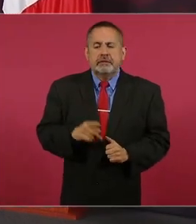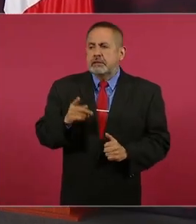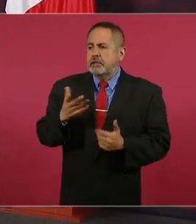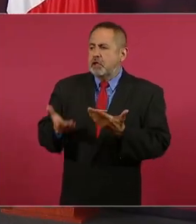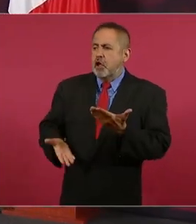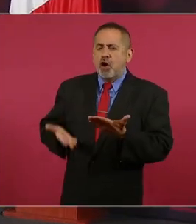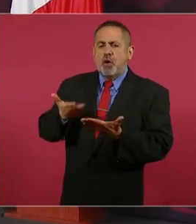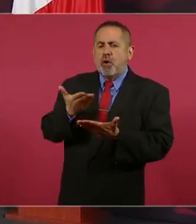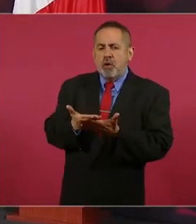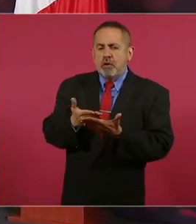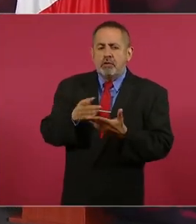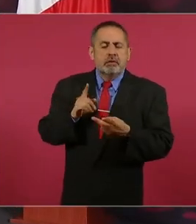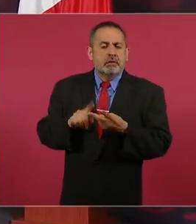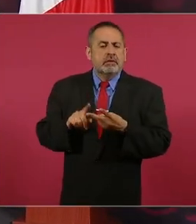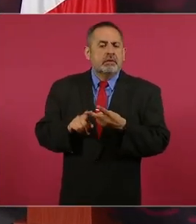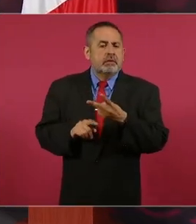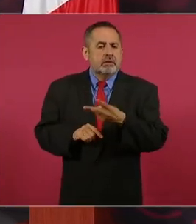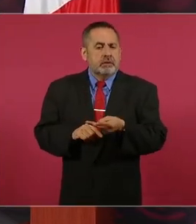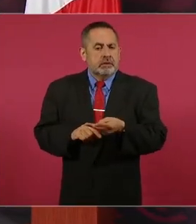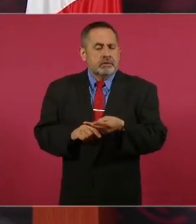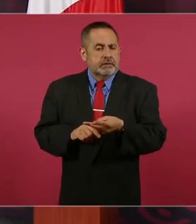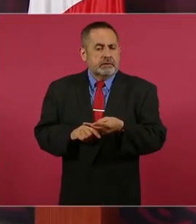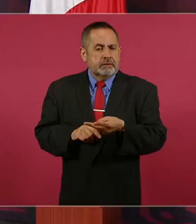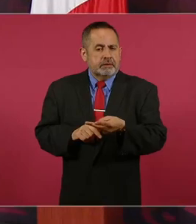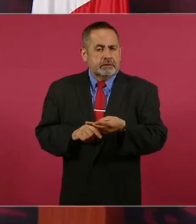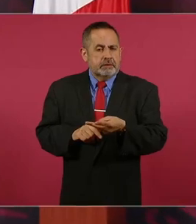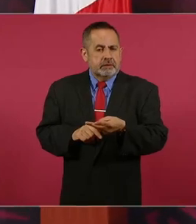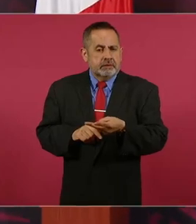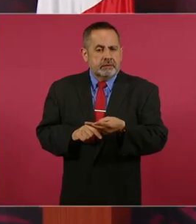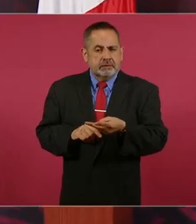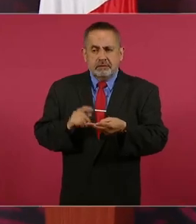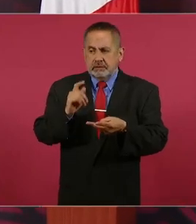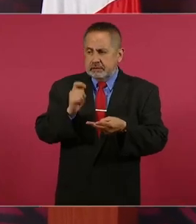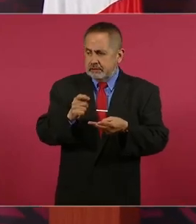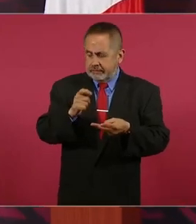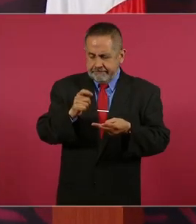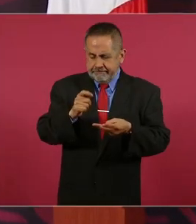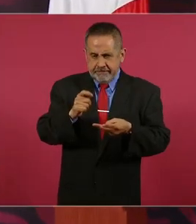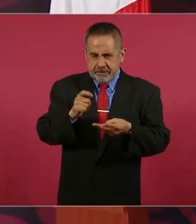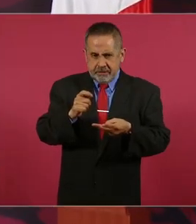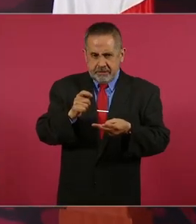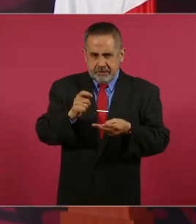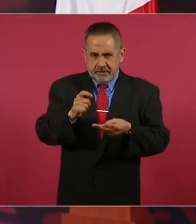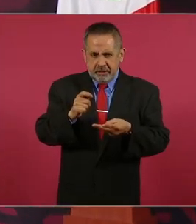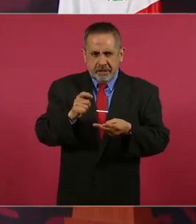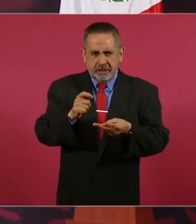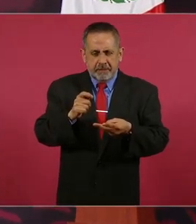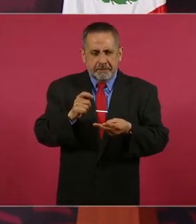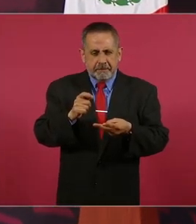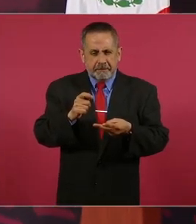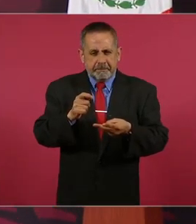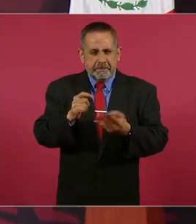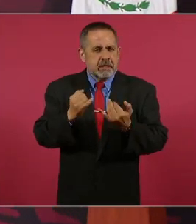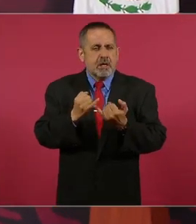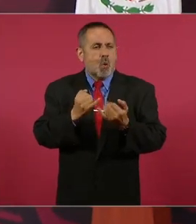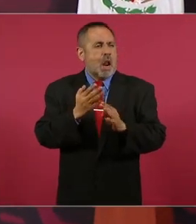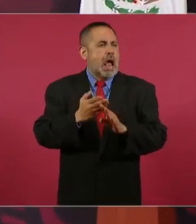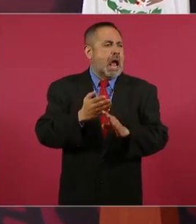propone que no se permita nunca, como era antes,